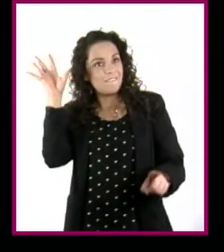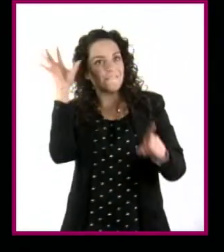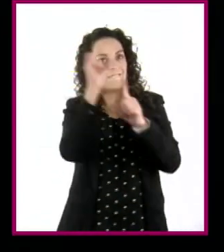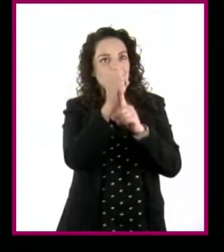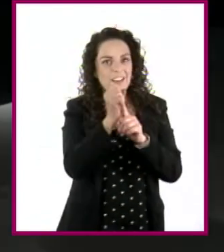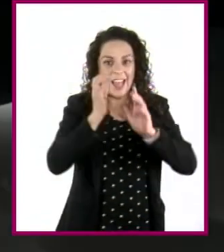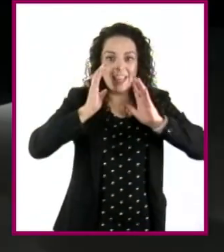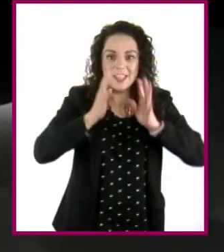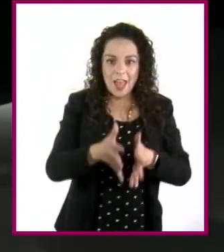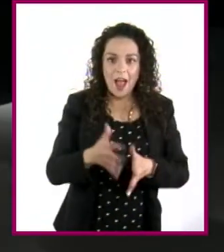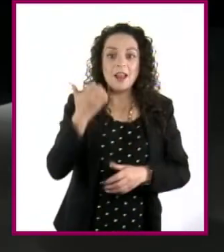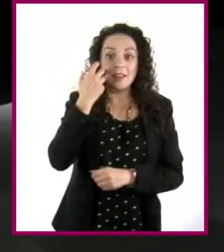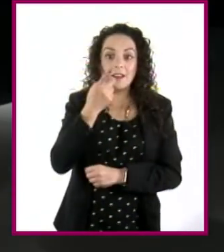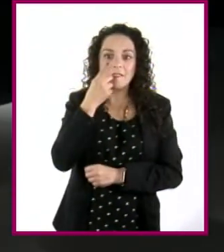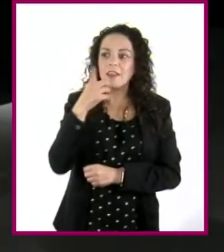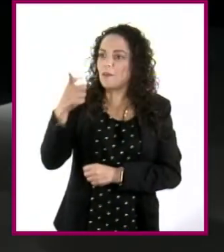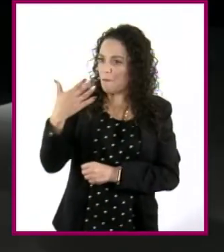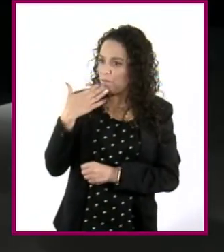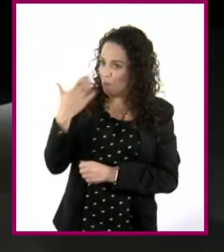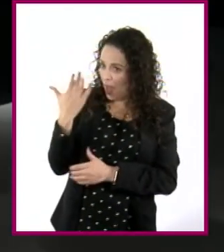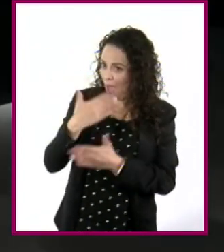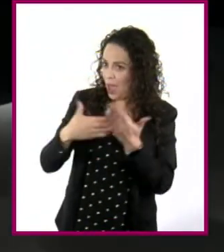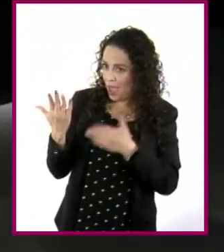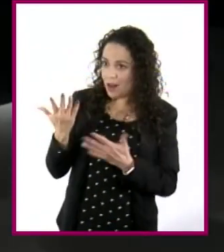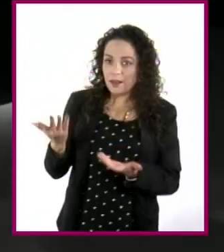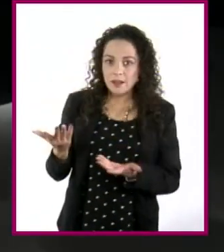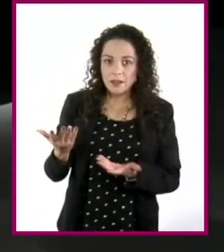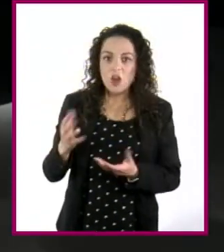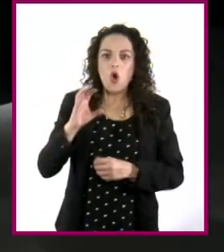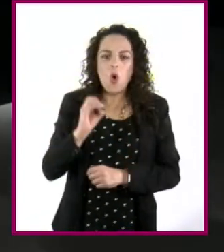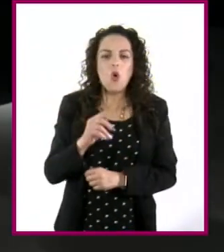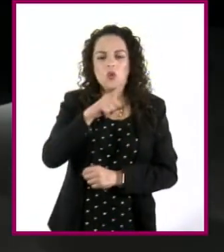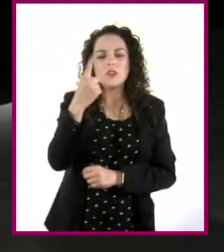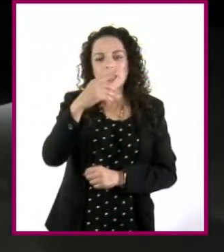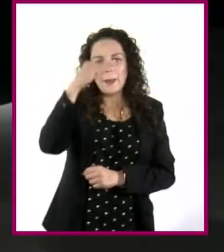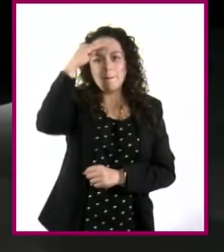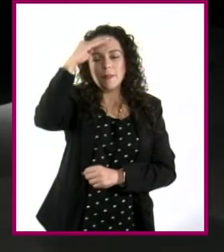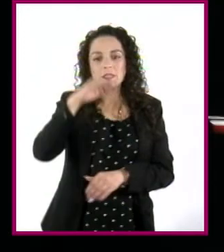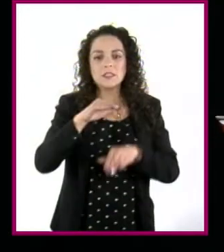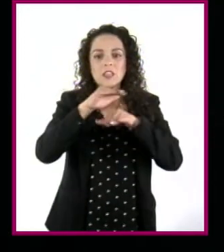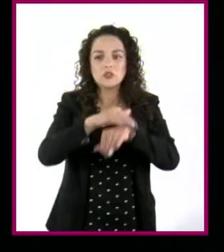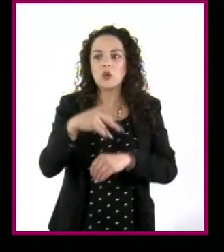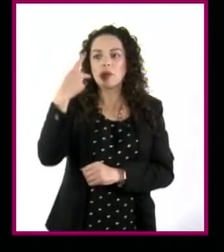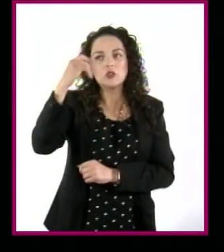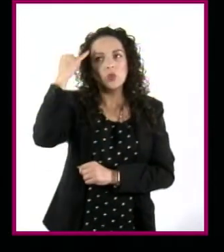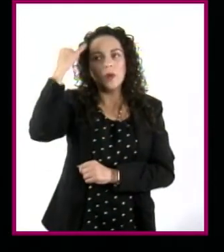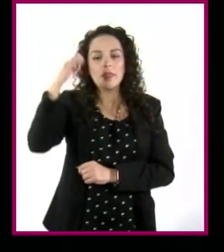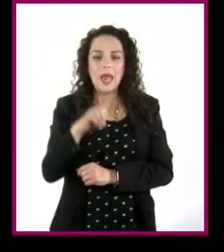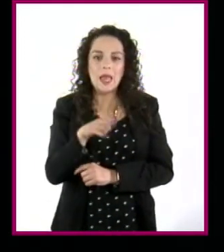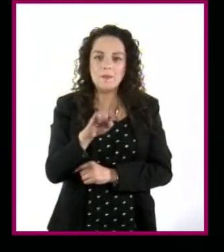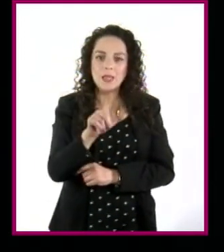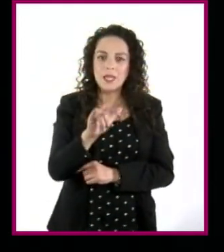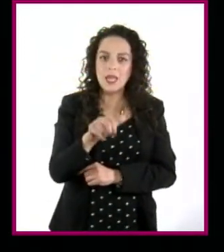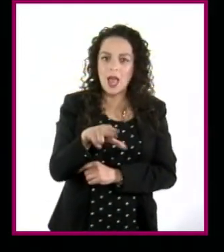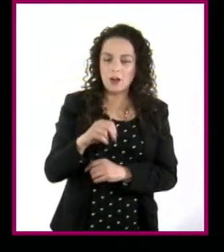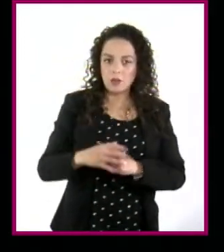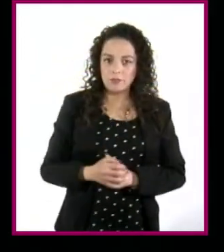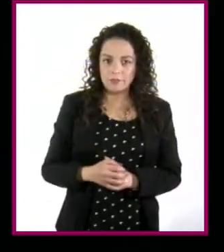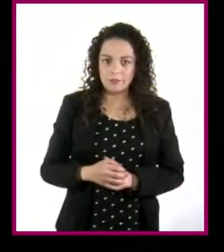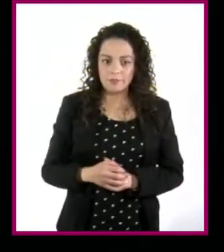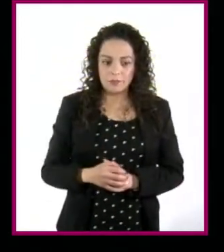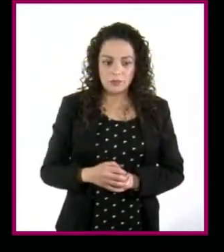lo correcto? Por otro lado, ¿qué piensas de la conclusión a la que llegó Emiliano? ¿Te parece parecida